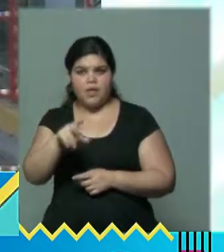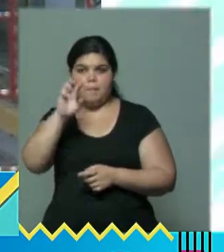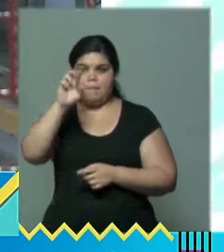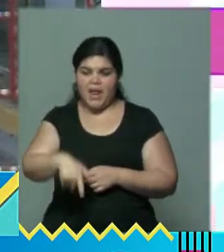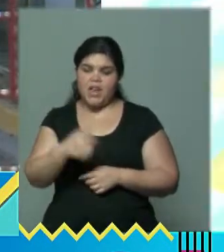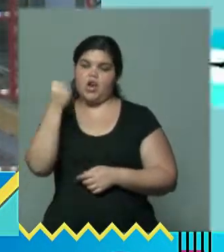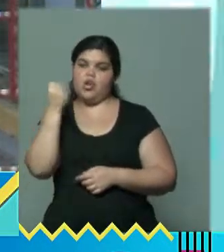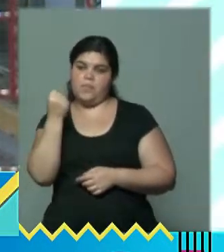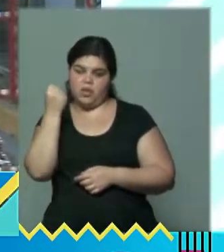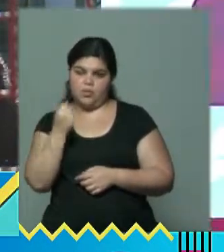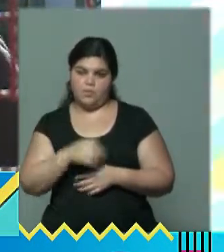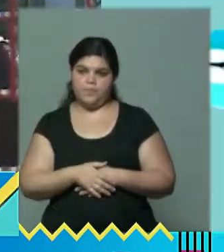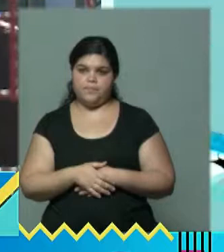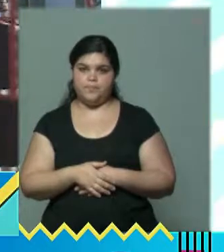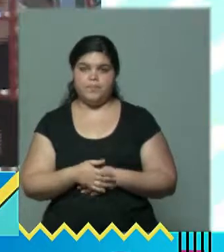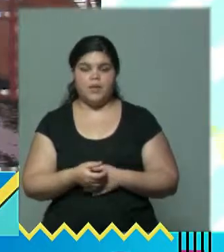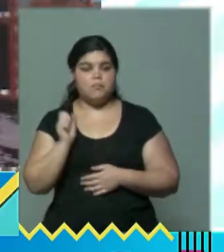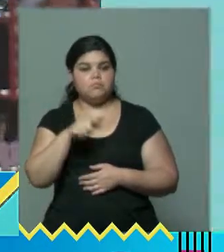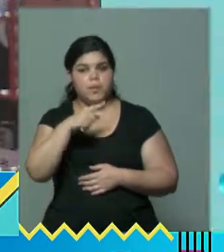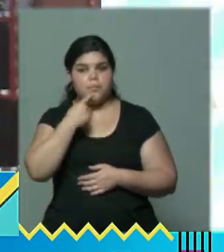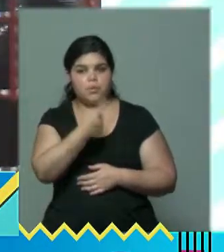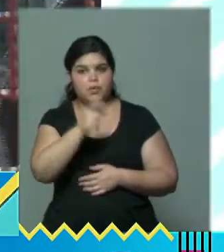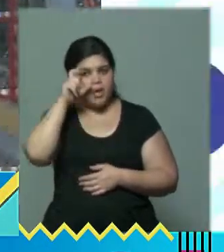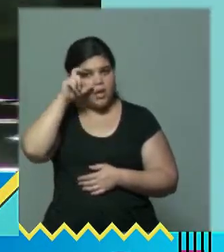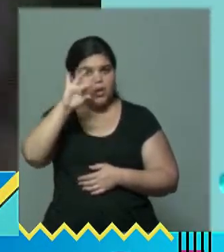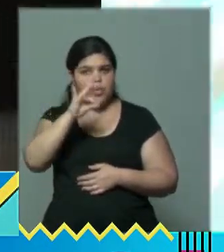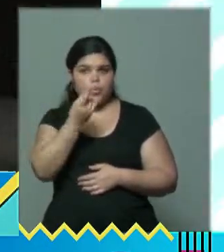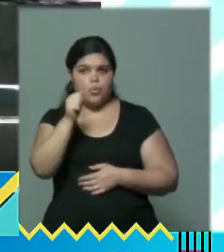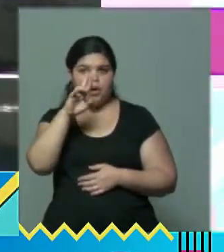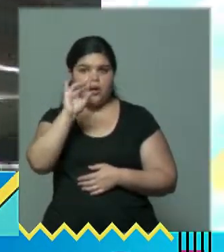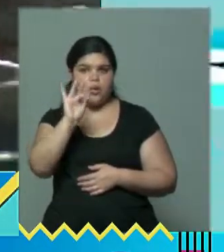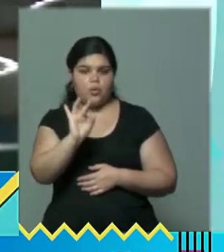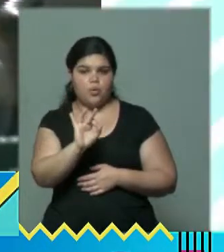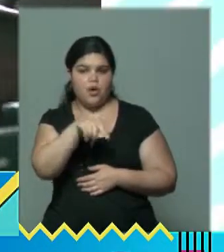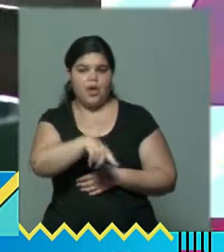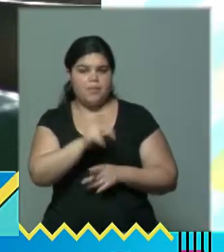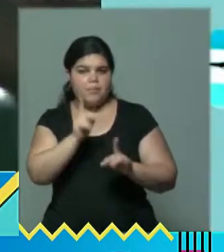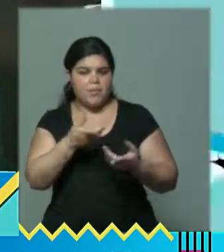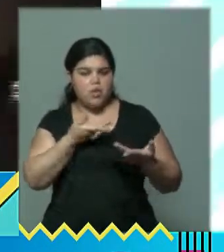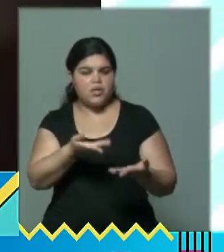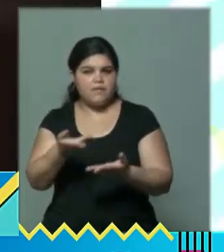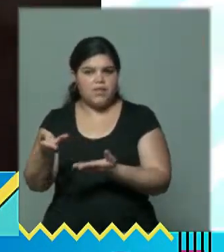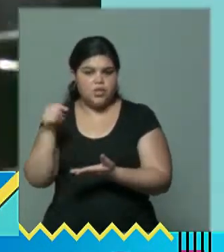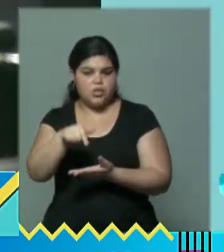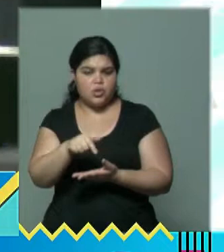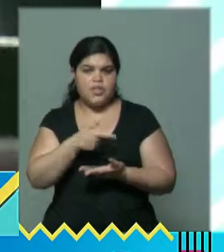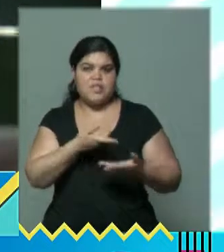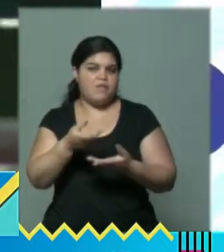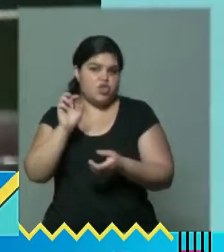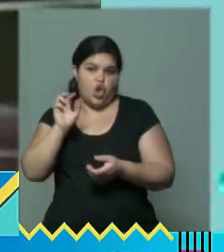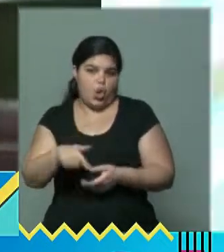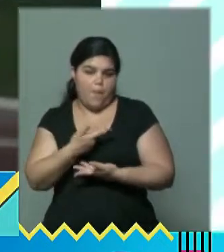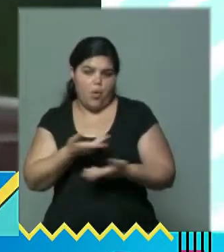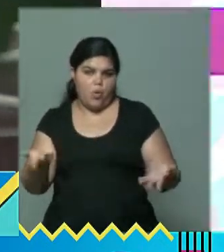Bien, Eduardo, preguntarte la importancia que tiene un servicio como es estos que estamos hablando, de servicios comunes, las